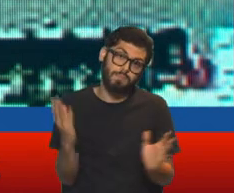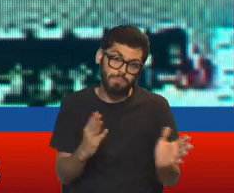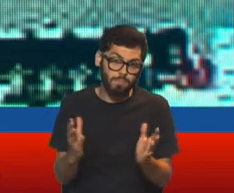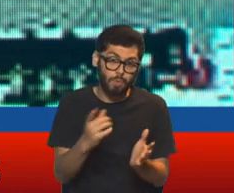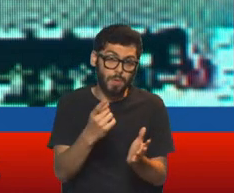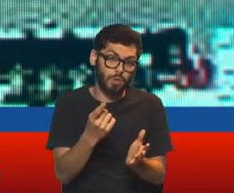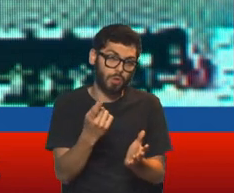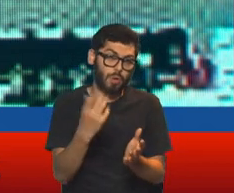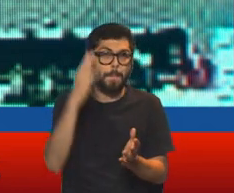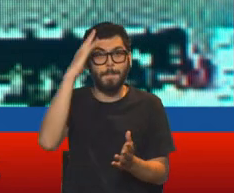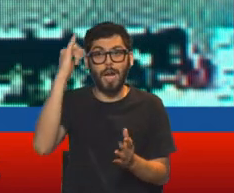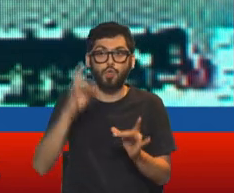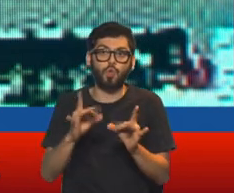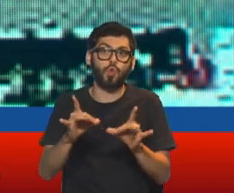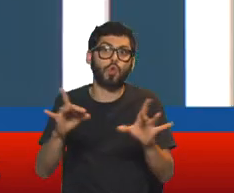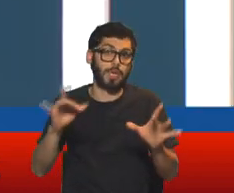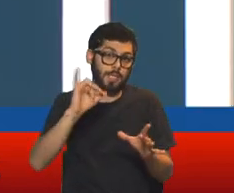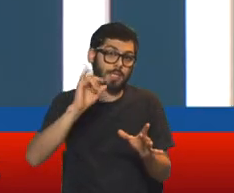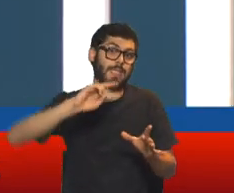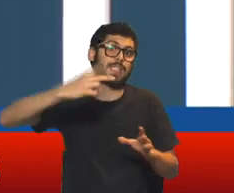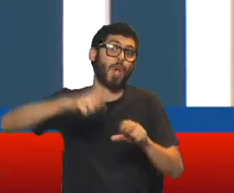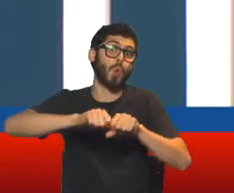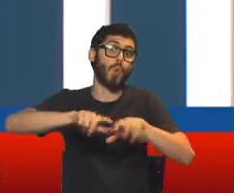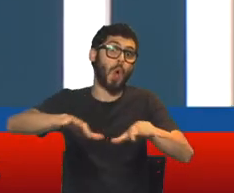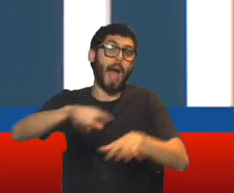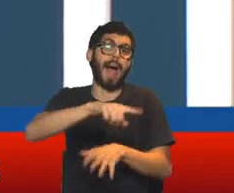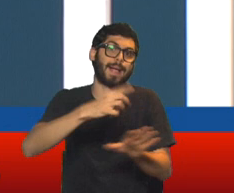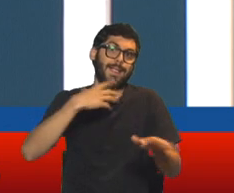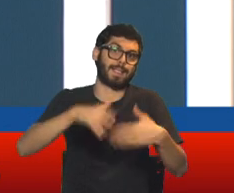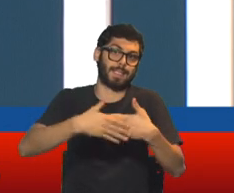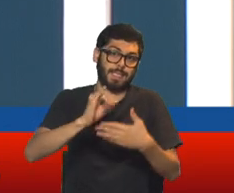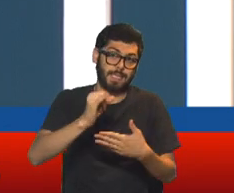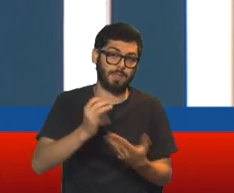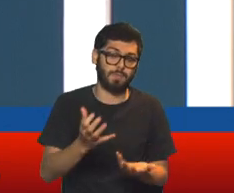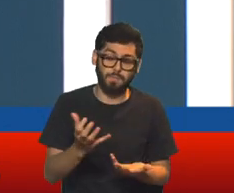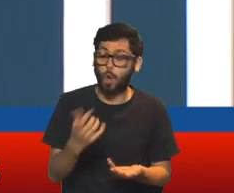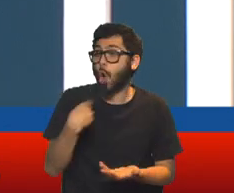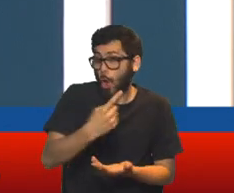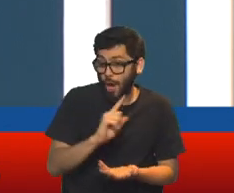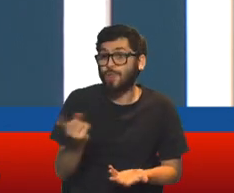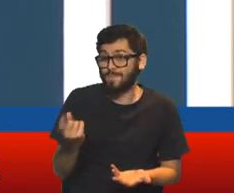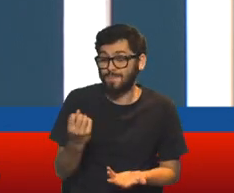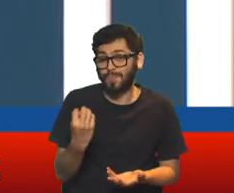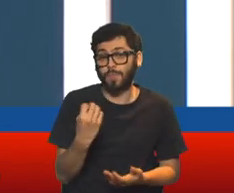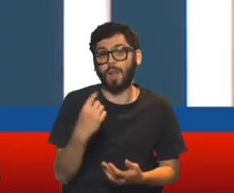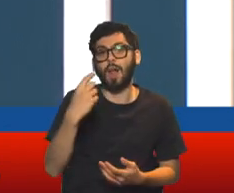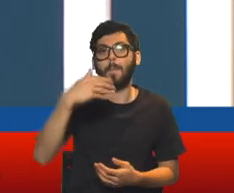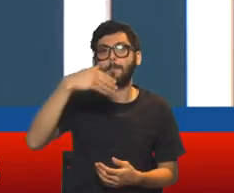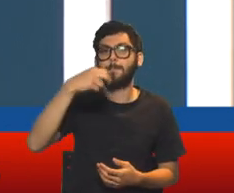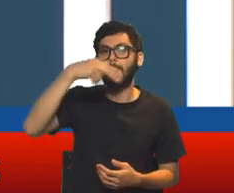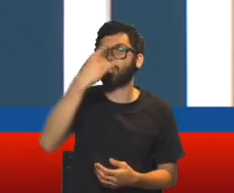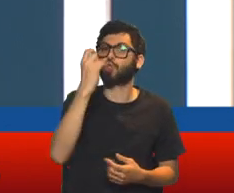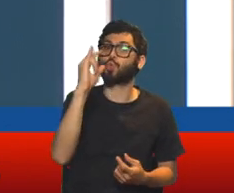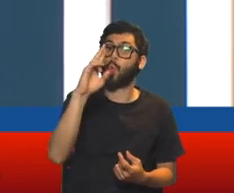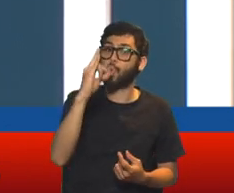en marzo. Sí, claro, cuando fue la segunda ola. Claro. Pero ayer hubo una reunión virtual, levantó el teléfono Juan Mansur, lo llamó Matías